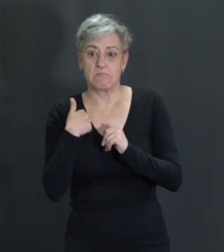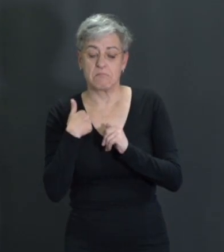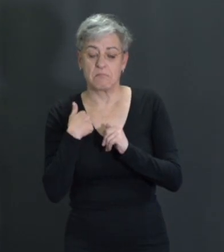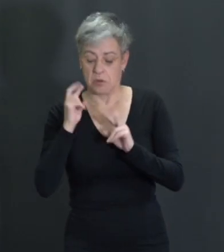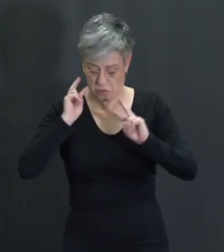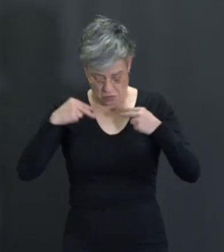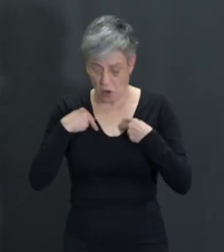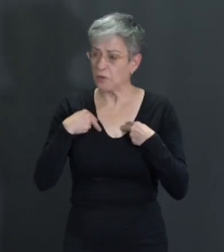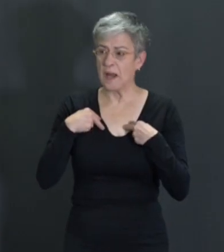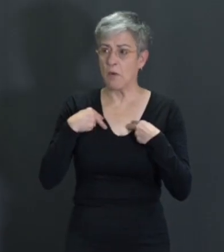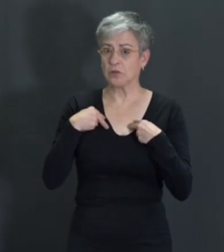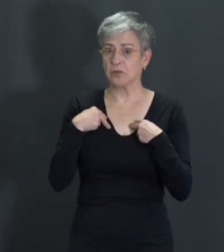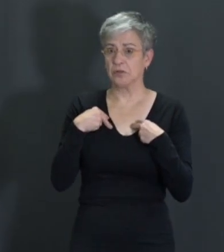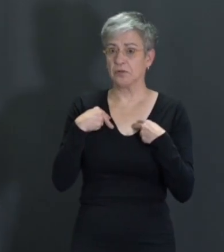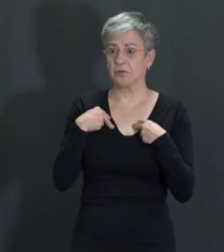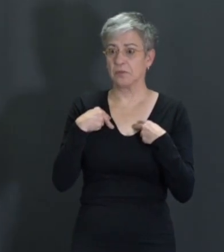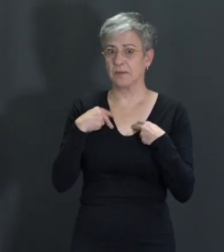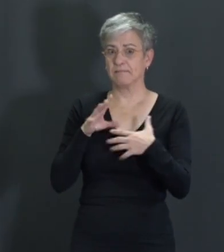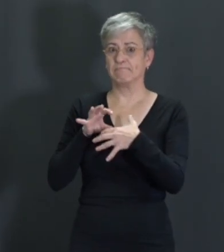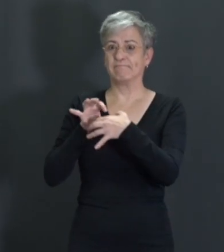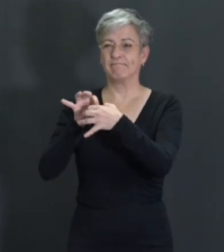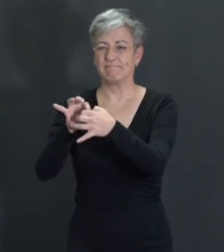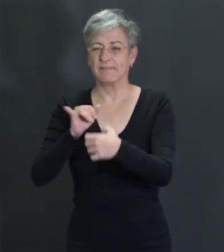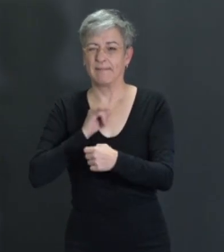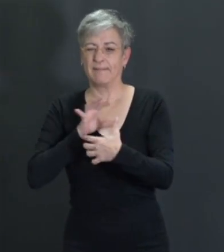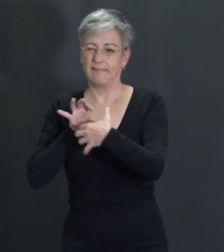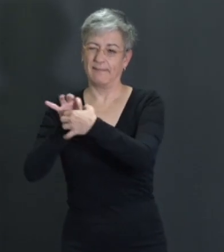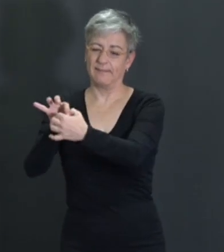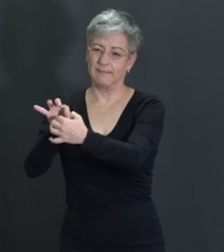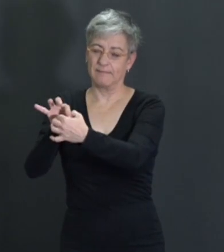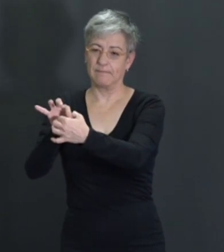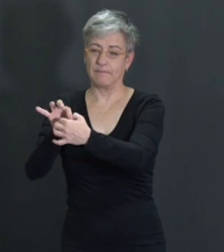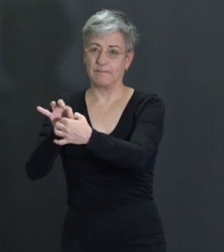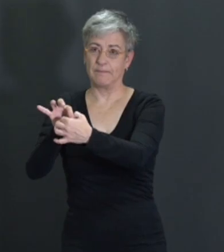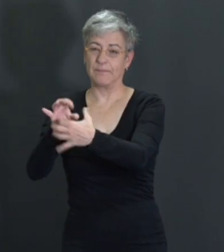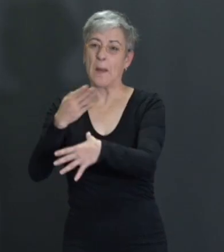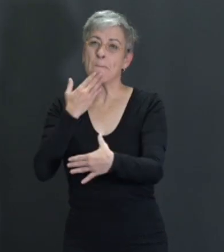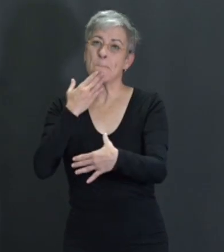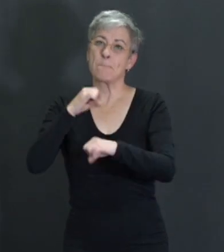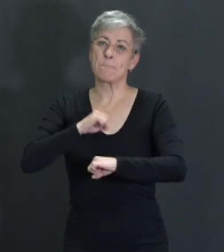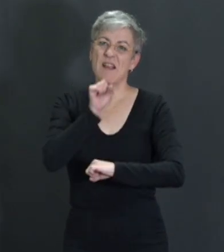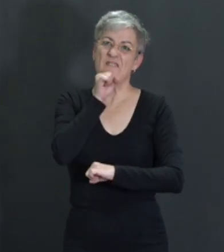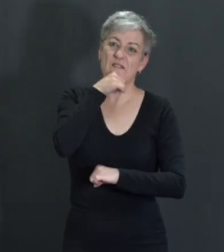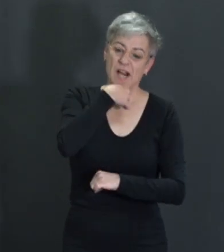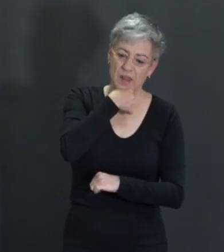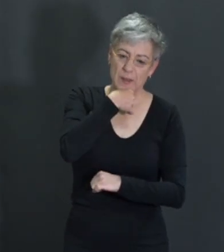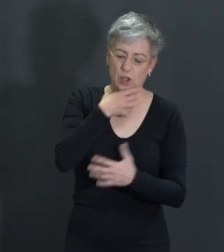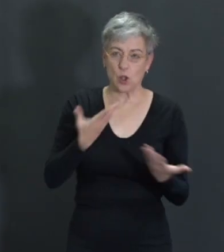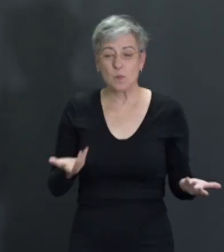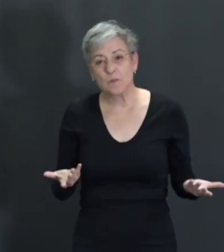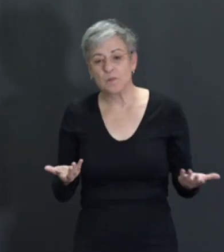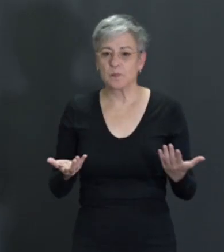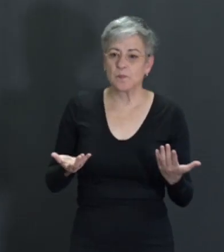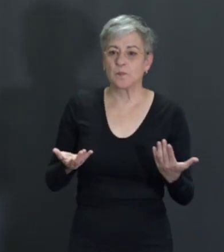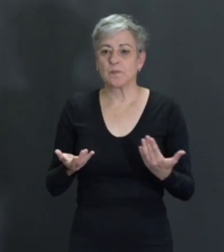nos vemos ahí, no nos identificamos a pesar de que nos pongan el calificativo este de envejecimiento activo, ¿no? Que